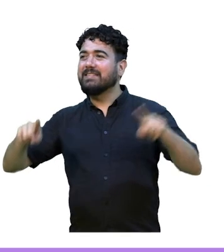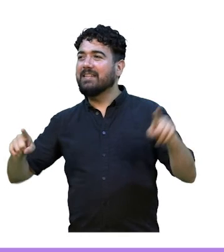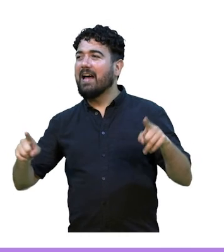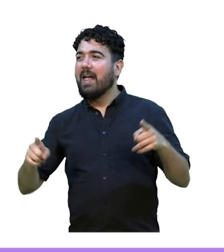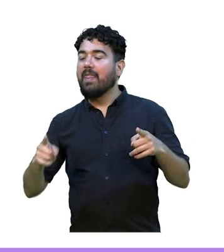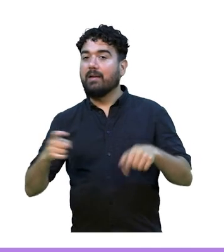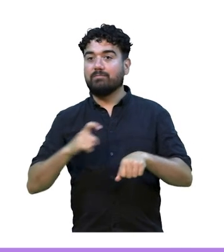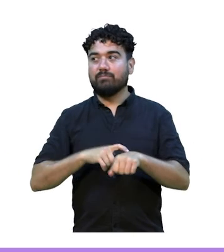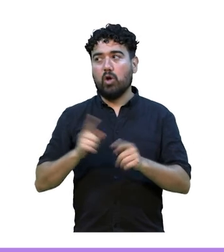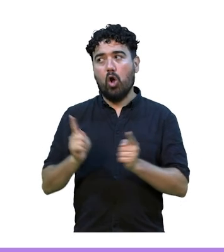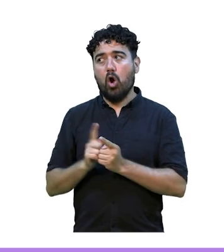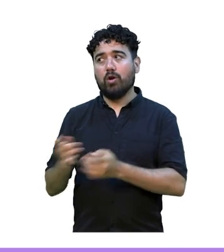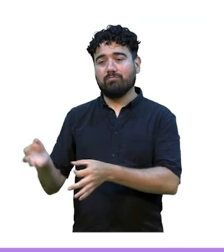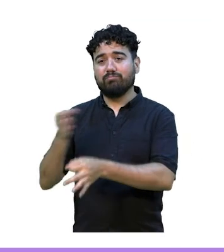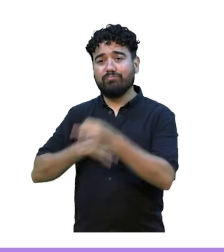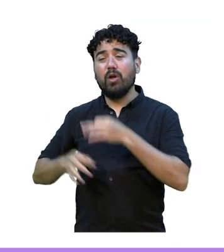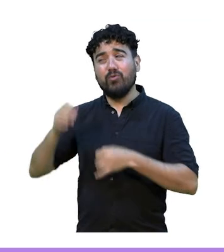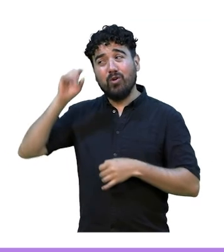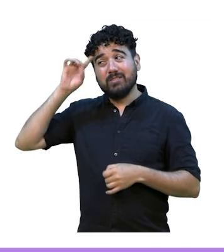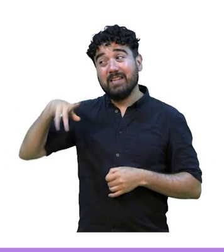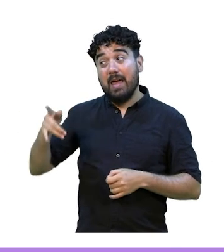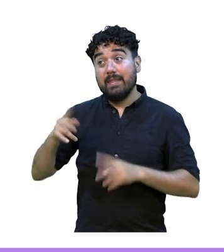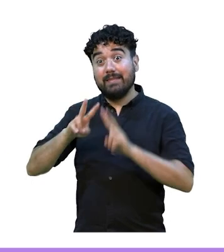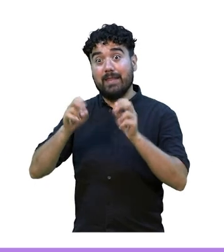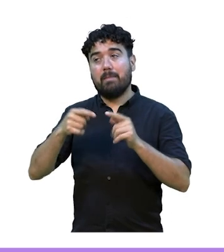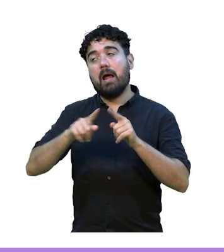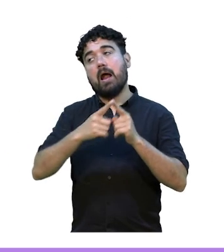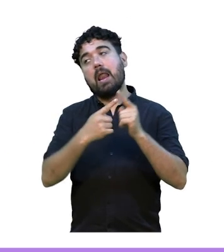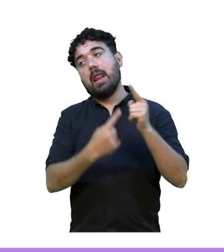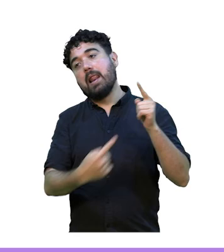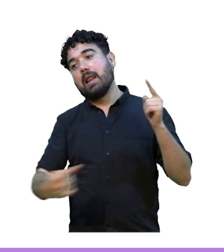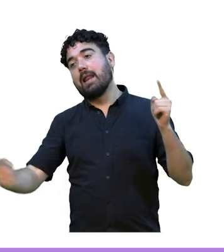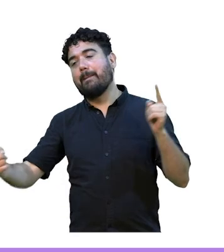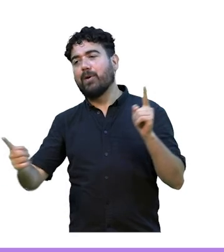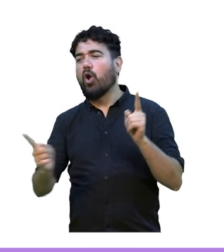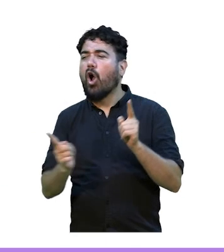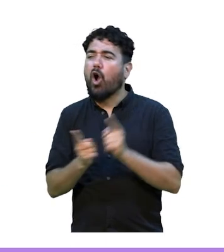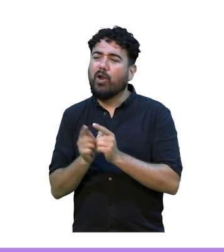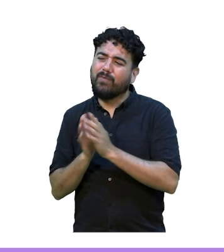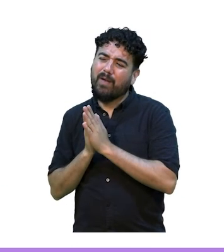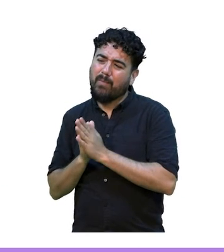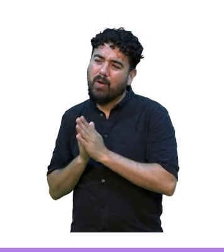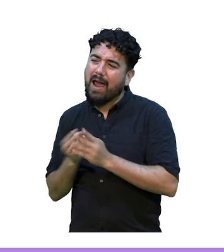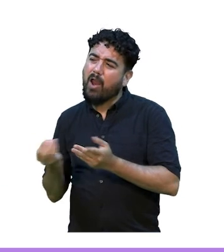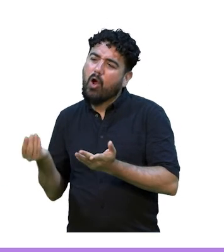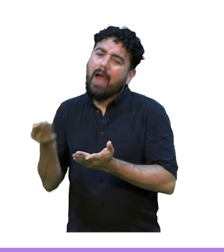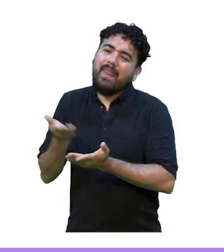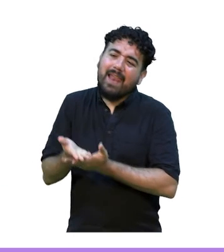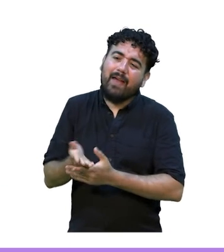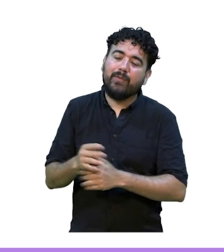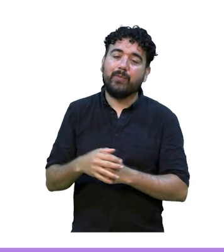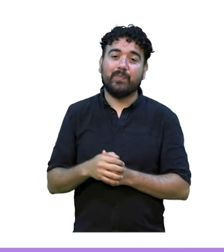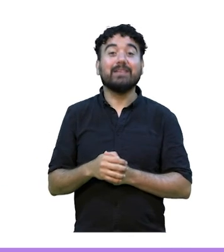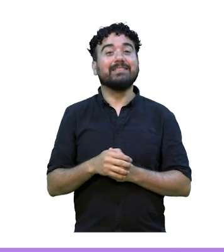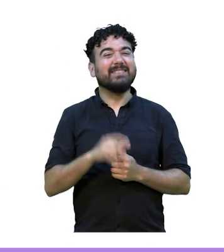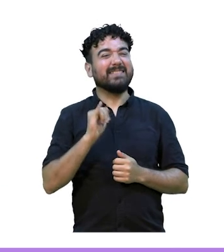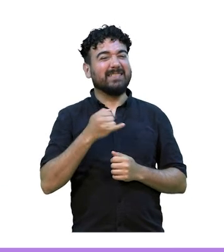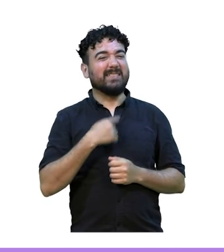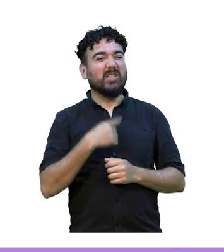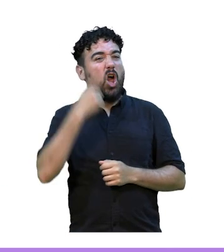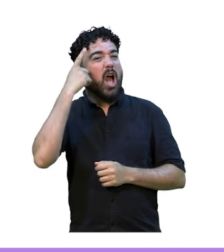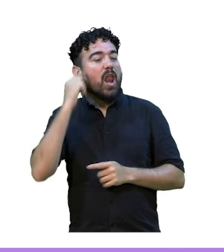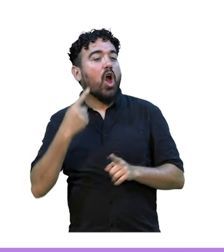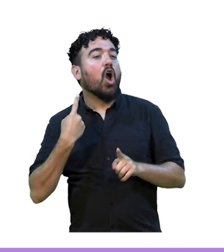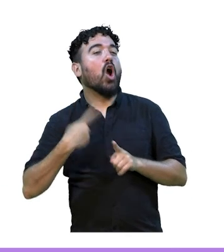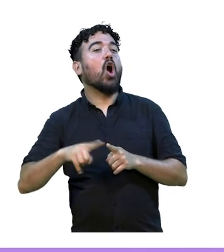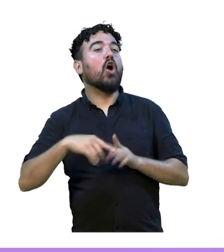diversidades de manera bien acotada en vista del tiempo? Sí. Yo sé que es un tema que da para un programa entero, pero si nos pudieras como